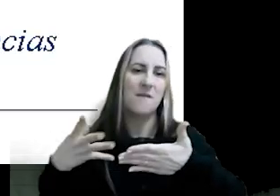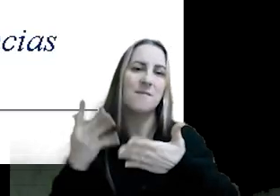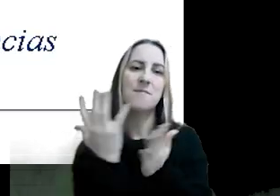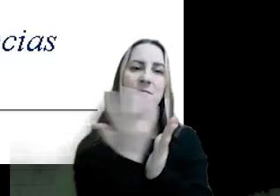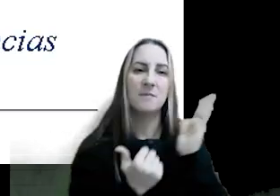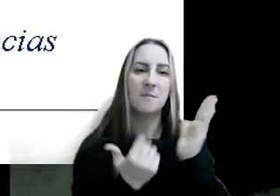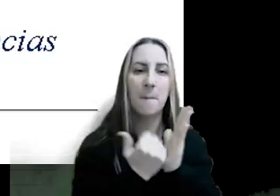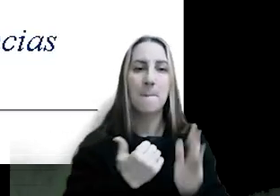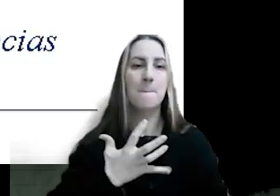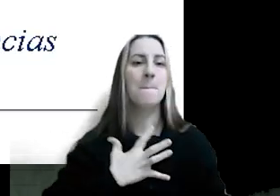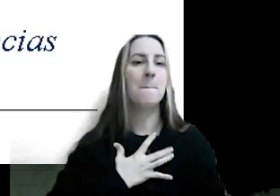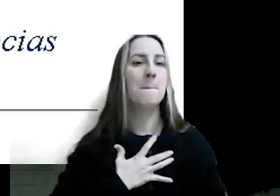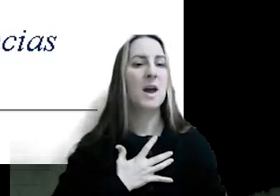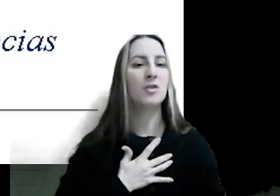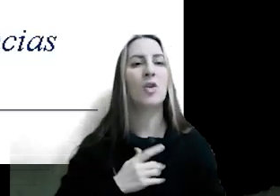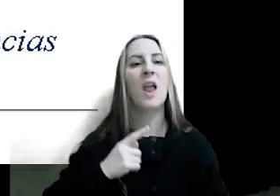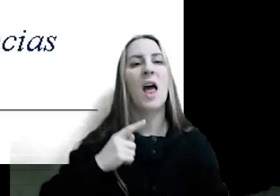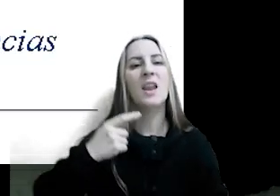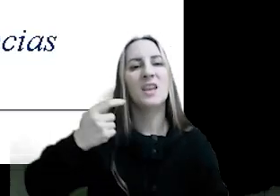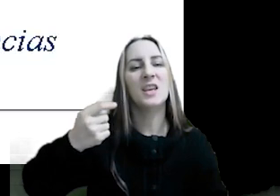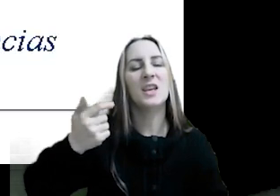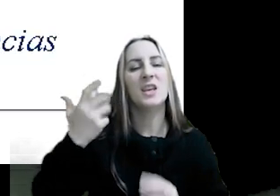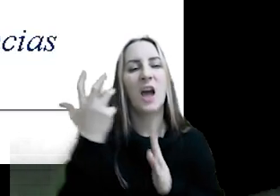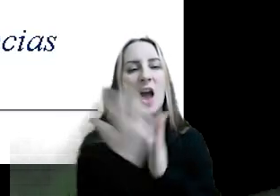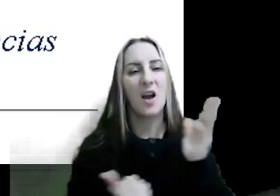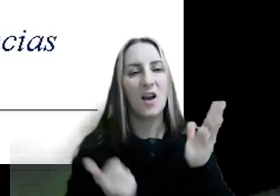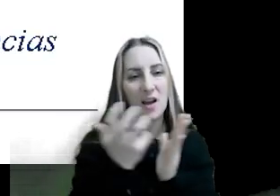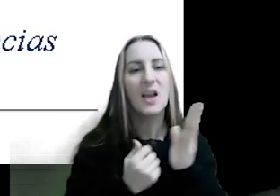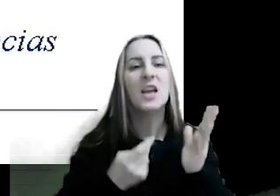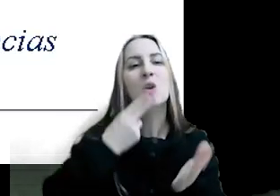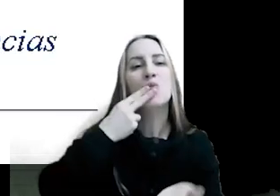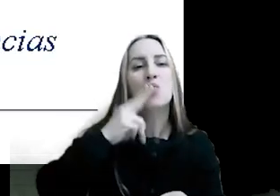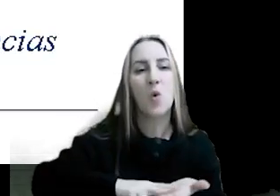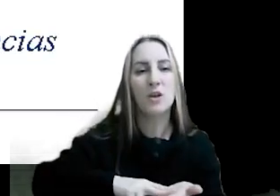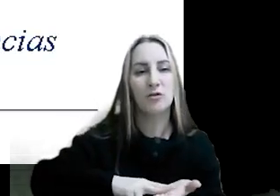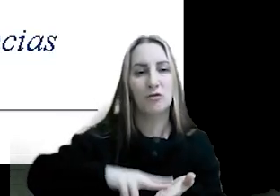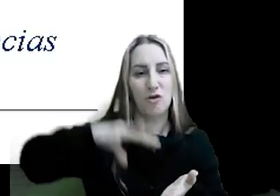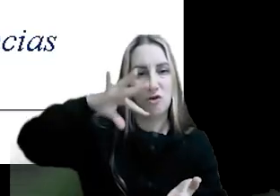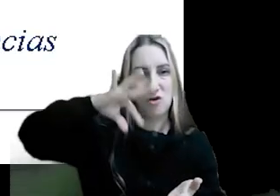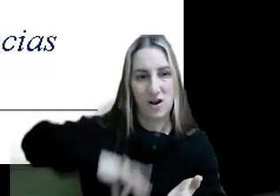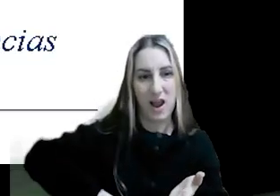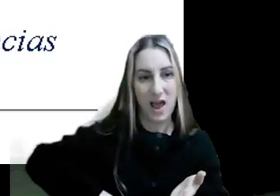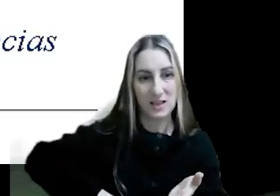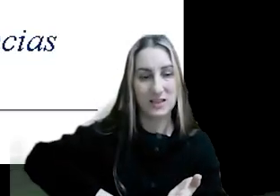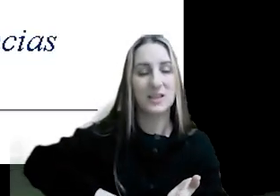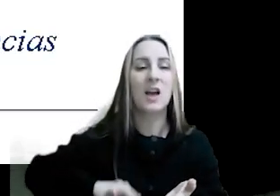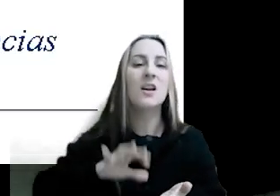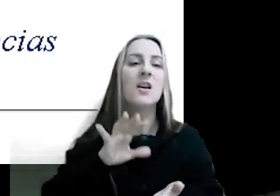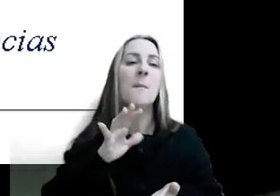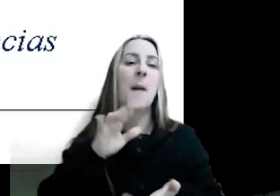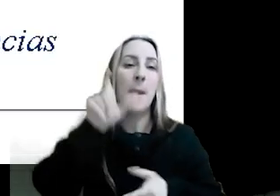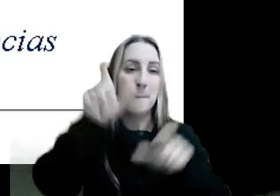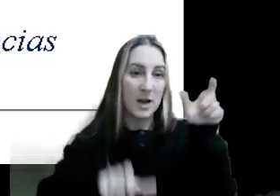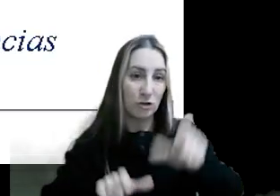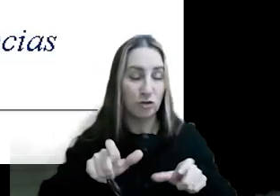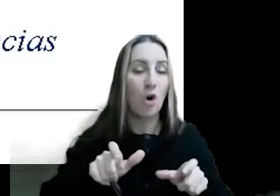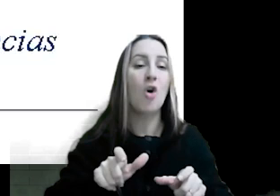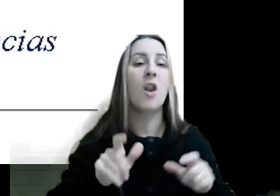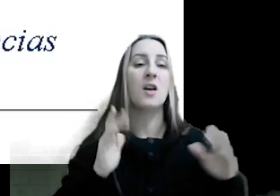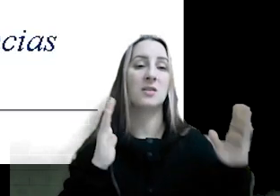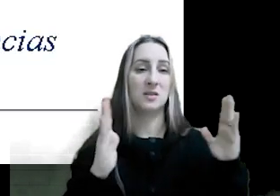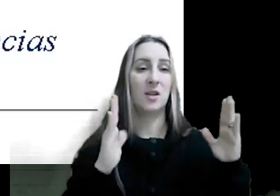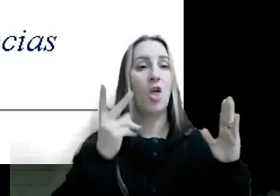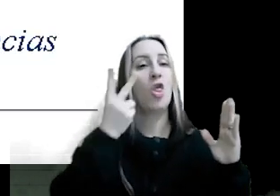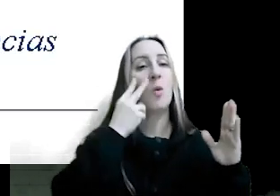personales y alícuotas del impuesto a las ganancias para personas humanas, ya sea para el periodo